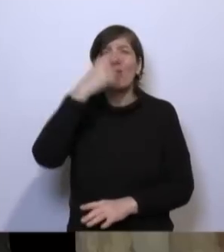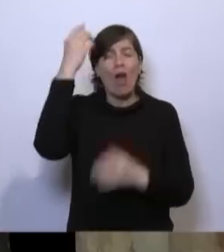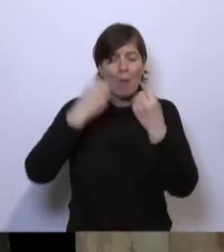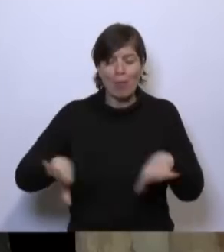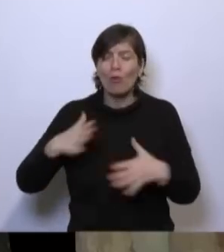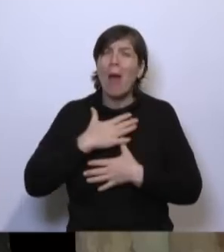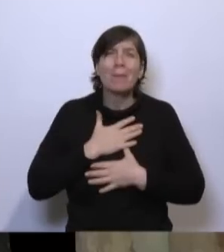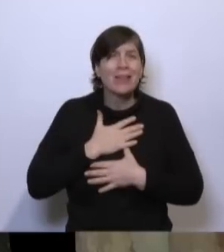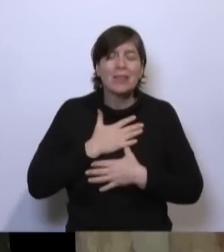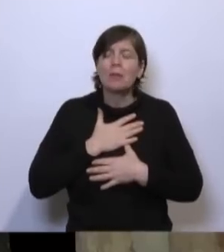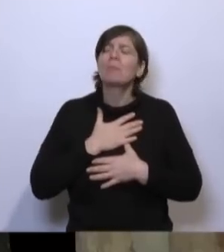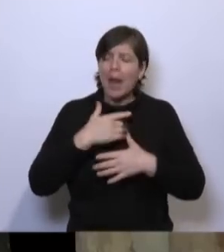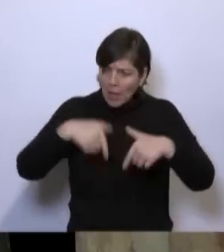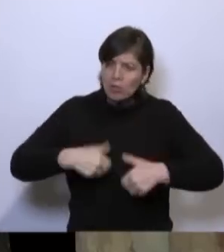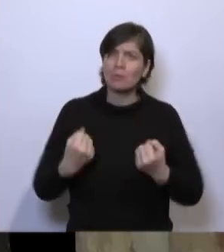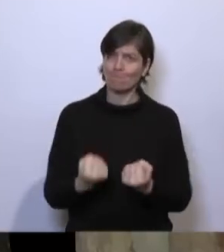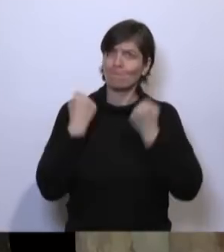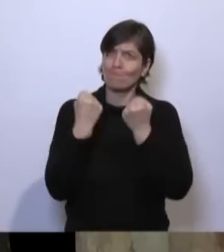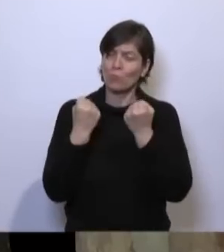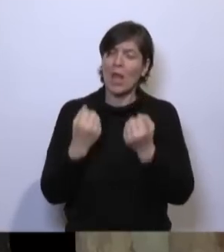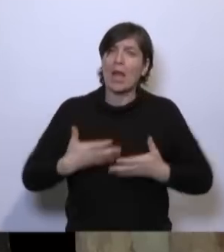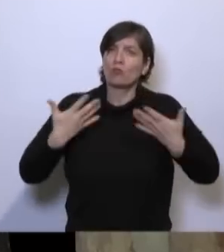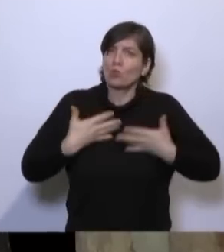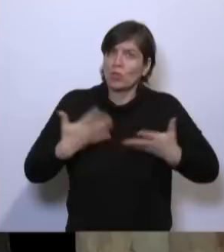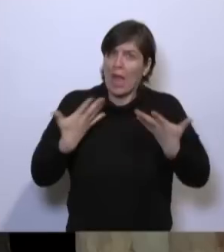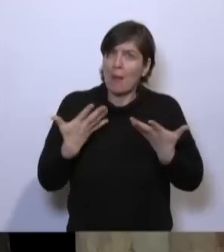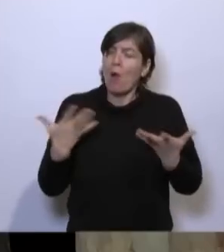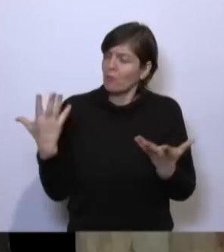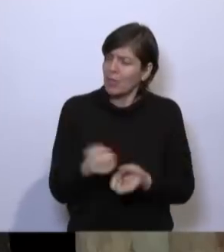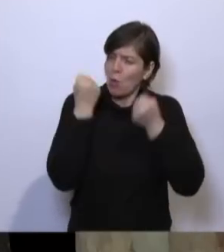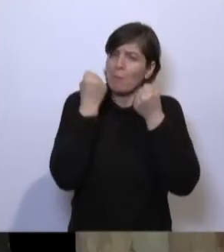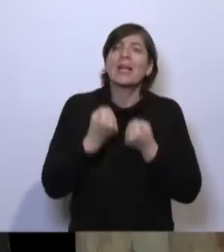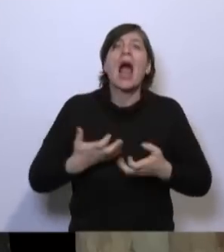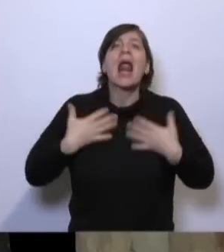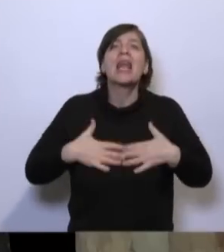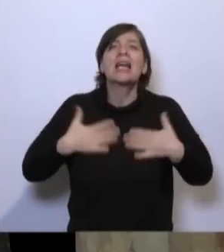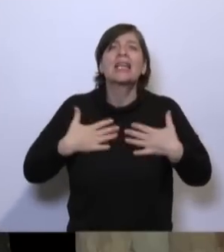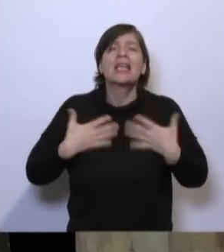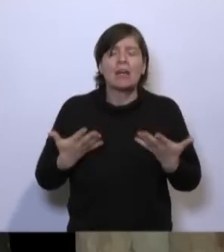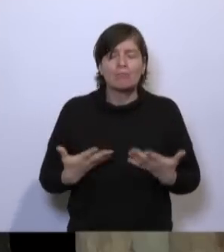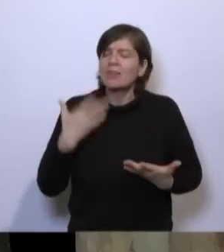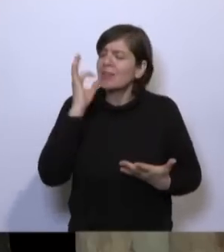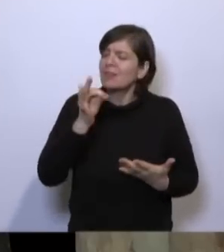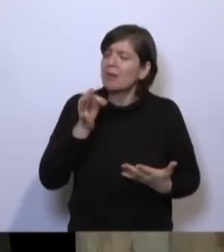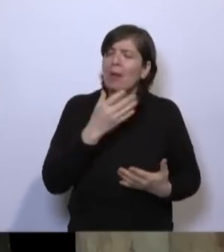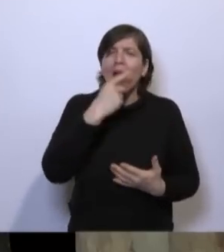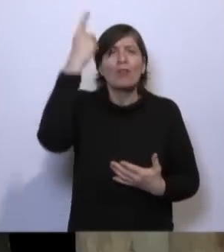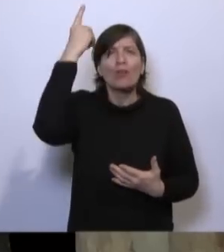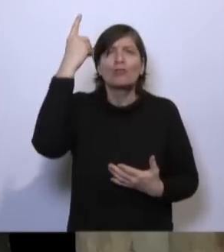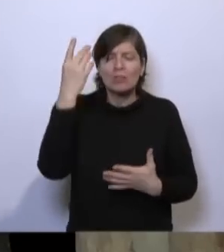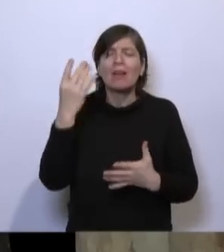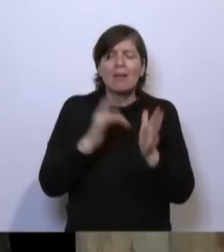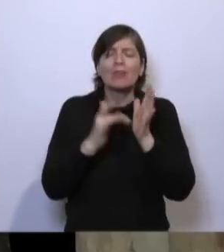abandonó, para que recuperen el entusiasmo, que recuperen la alegría, que sepan que el gran tesoro